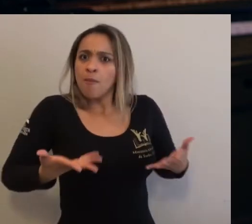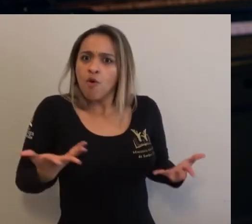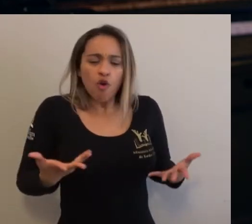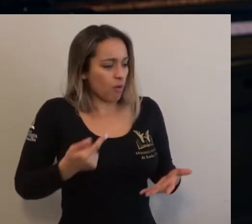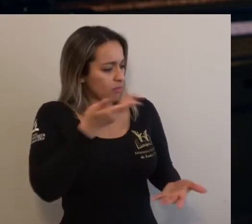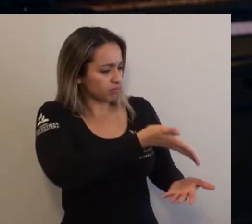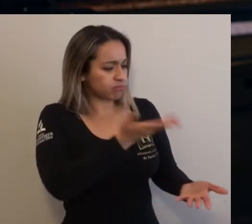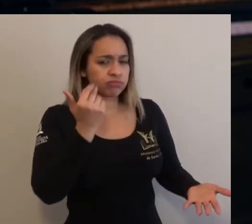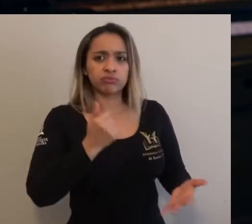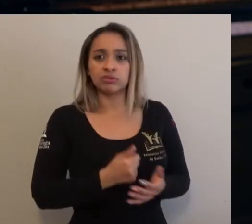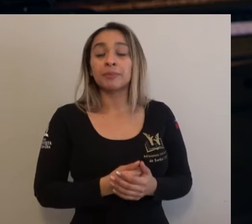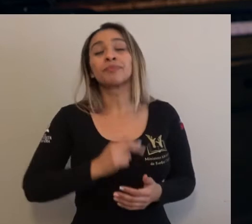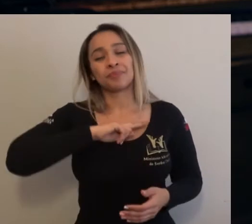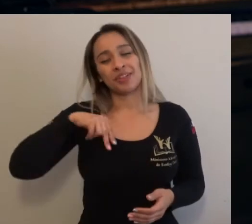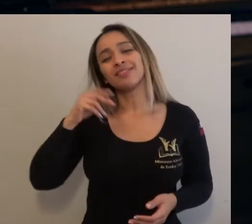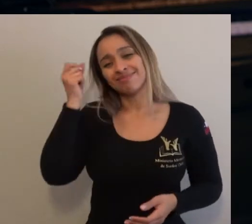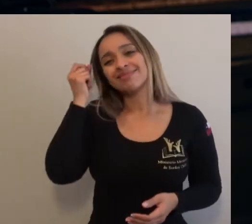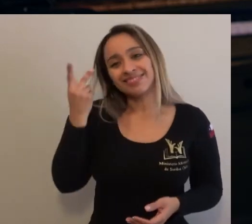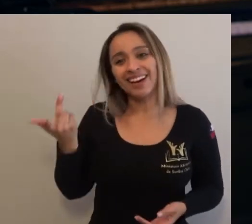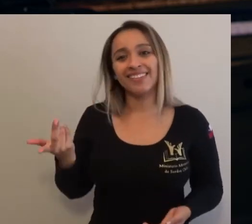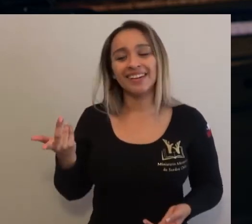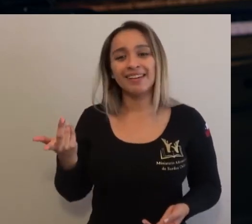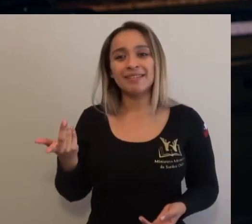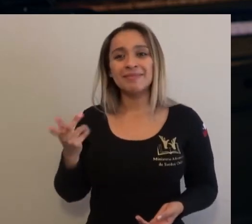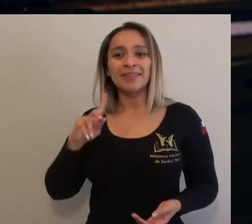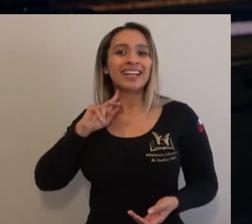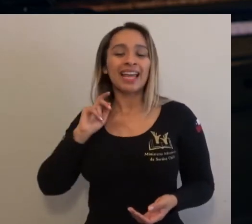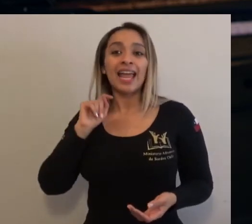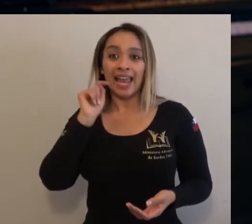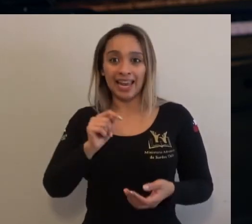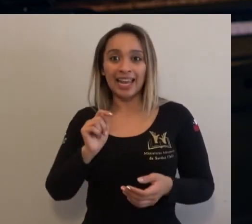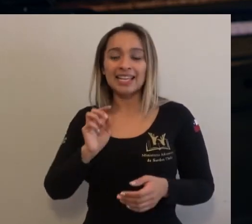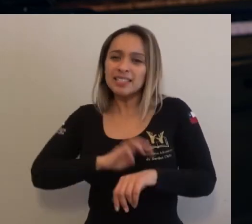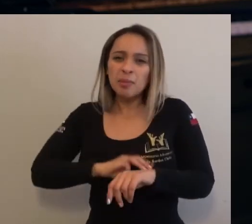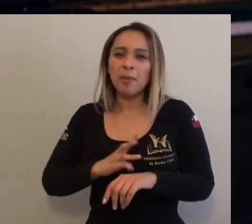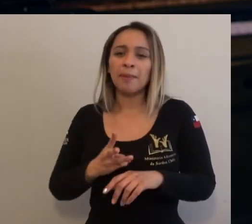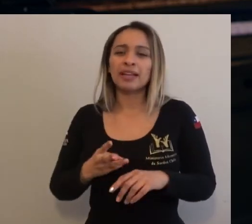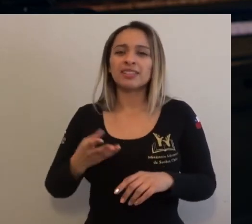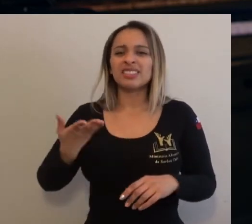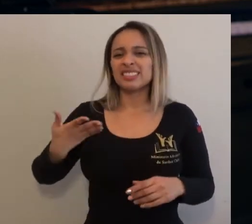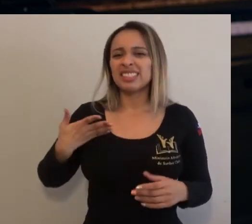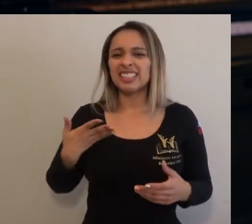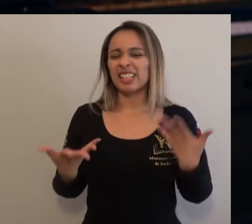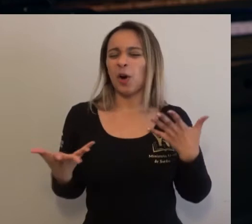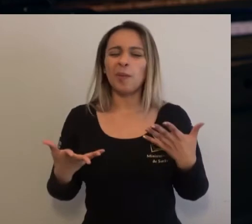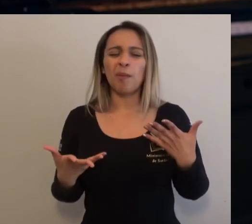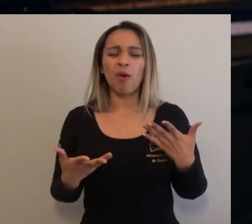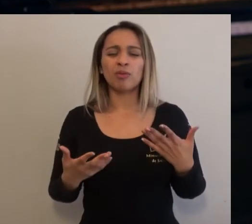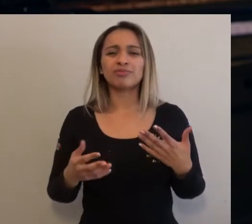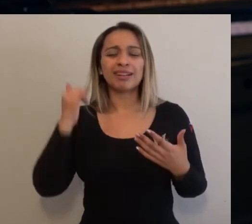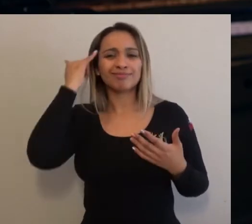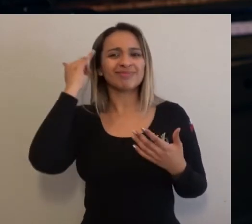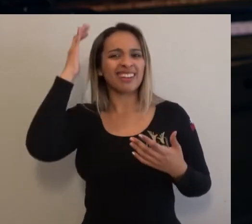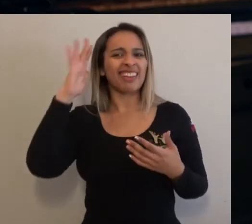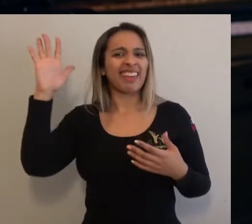estaba sucediendo, ya que nosotros igual sabemos de que en esa época se tenía como un